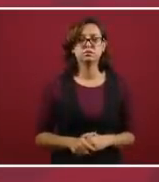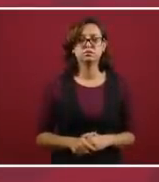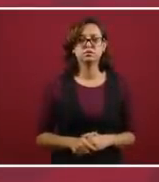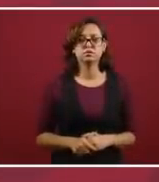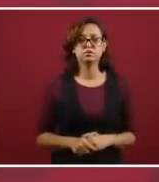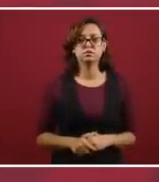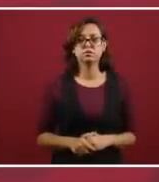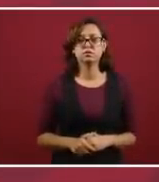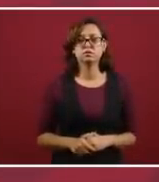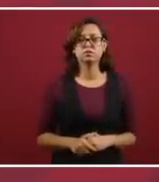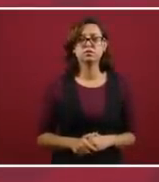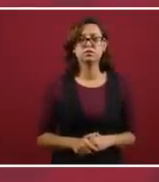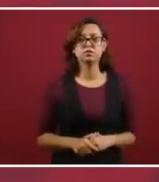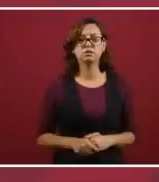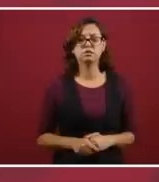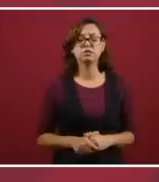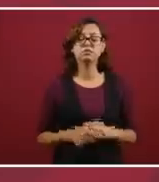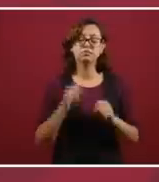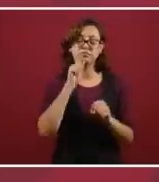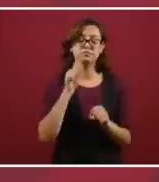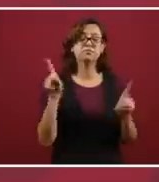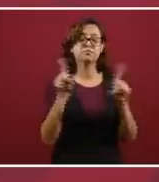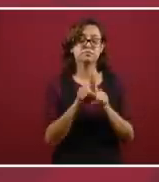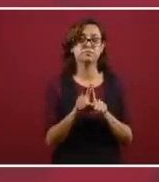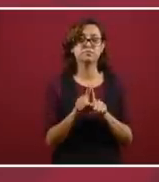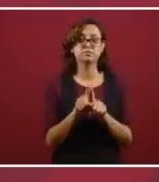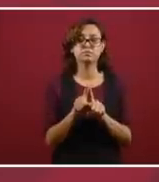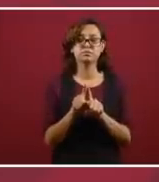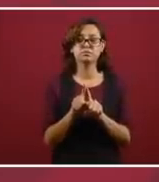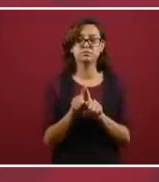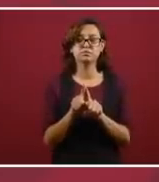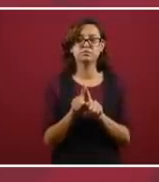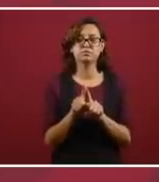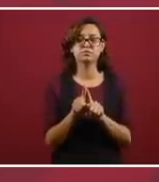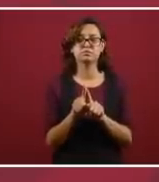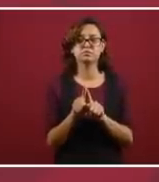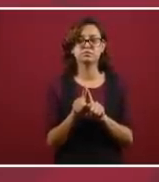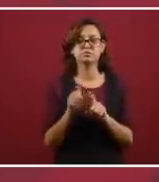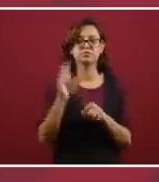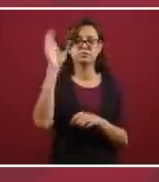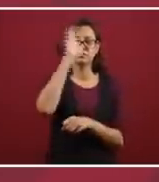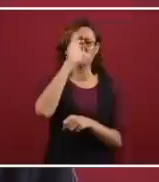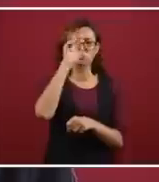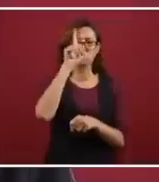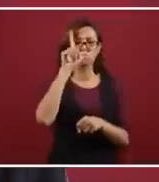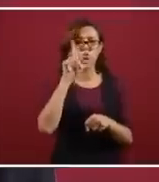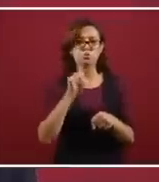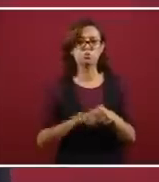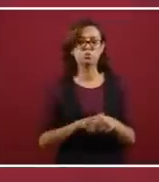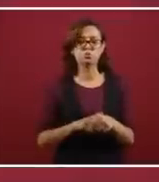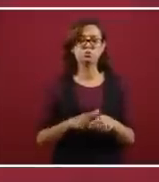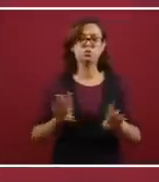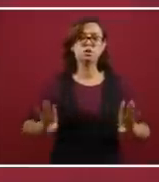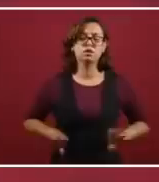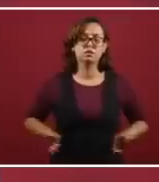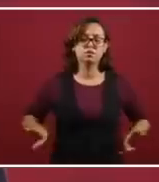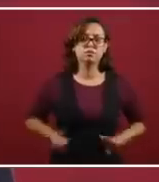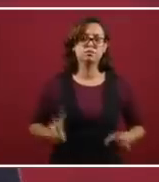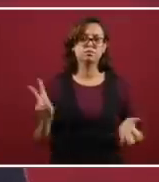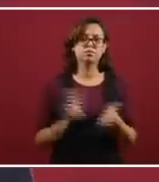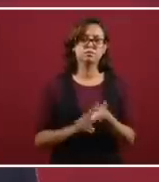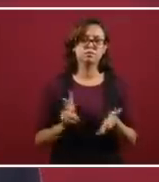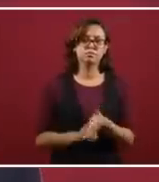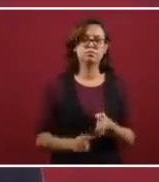y la cultura, el fortalecimiento de valores culturales,